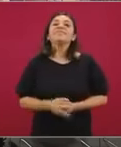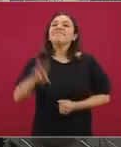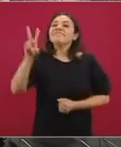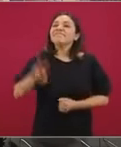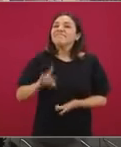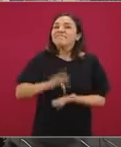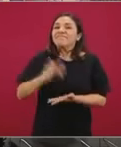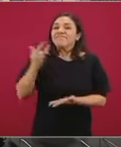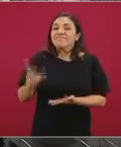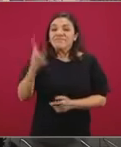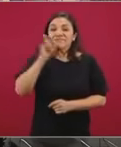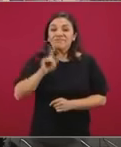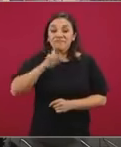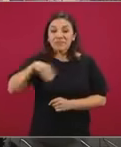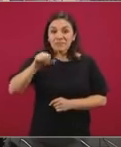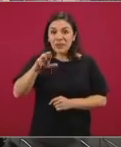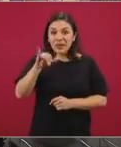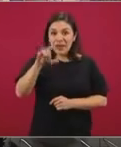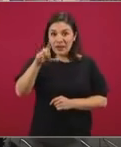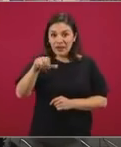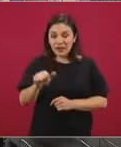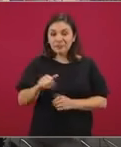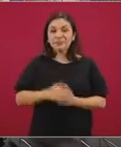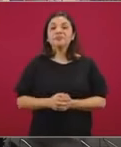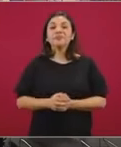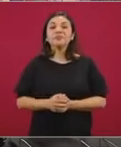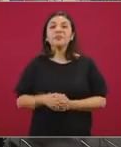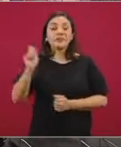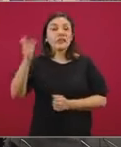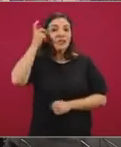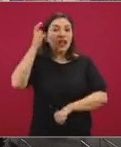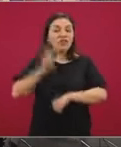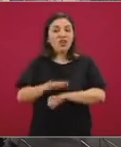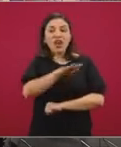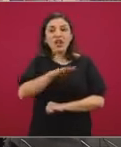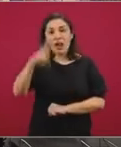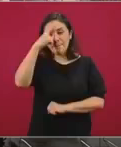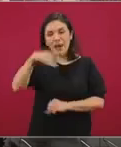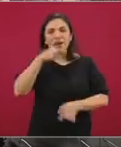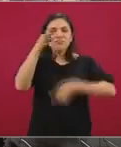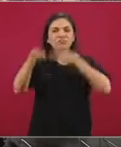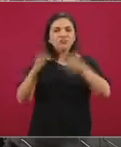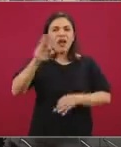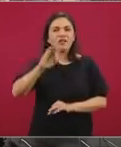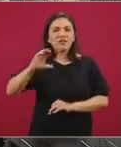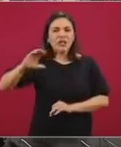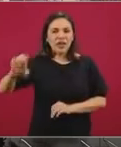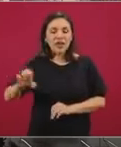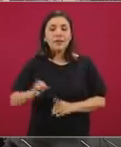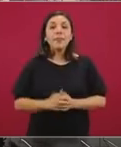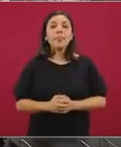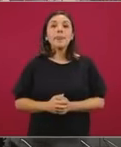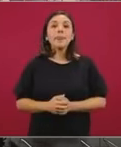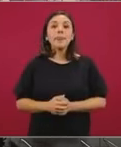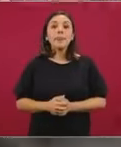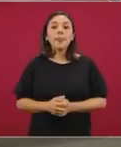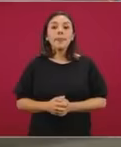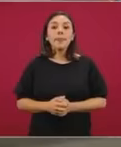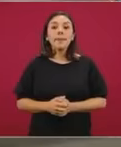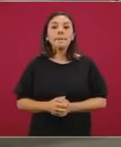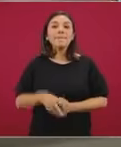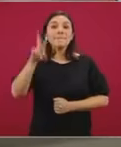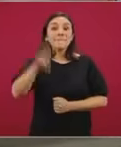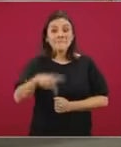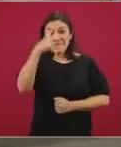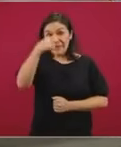Muchísimas gracias, Marilina Barona del Valle, directora general de publicaciones del Fondo de Cultura Económica. Es